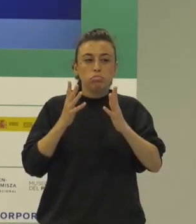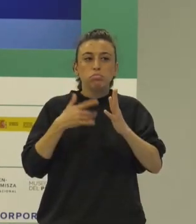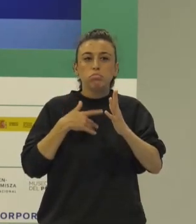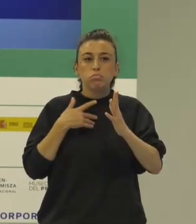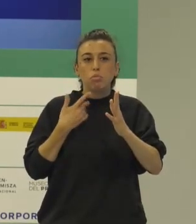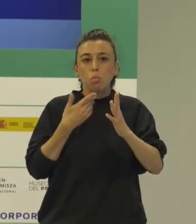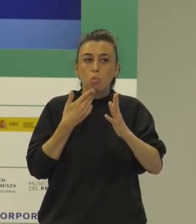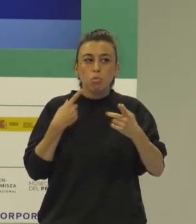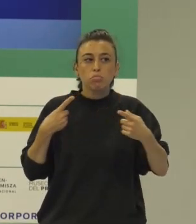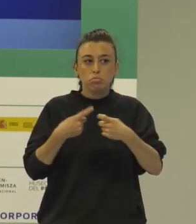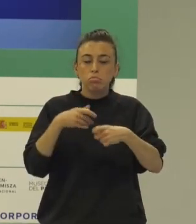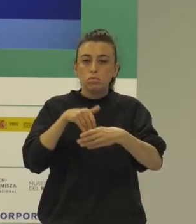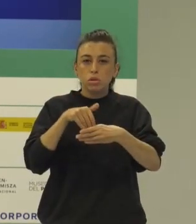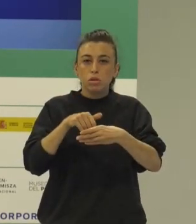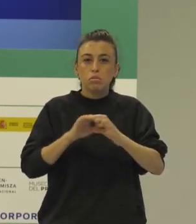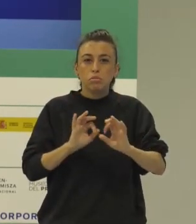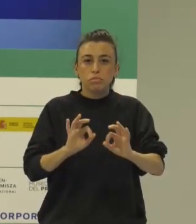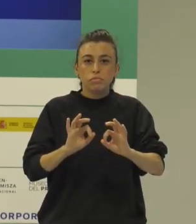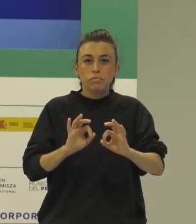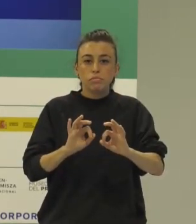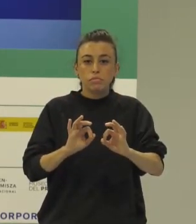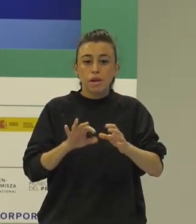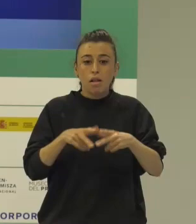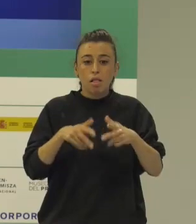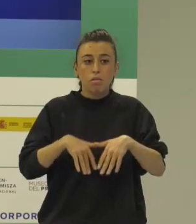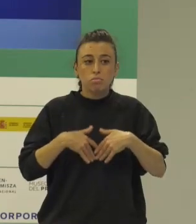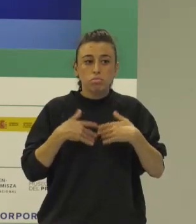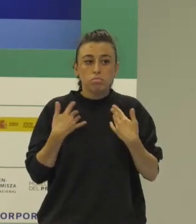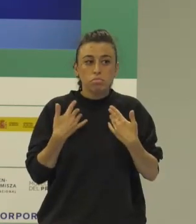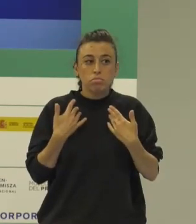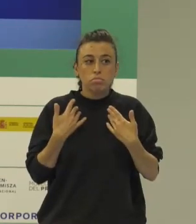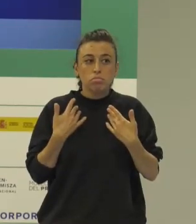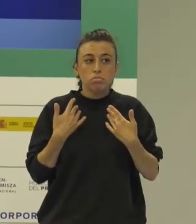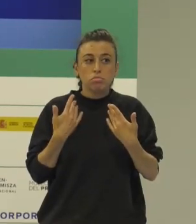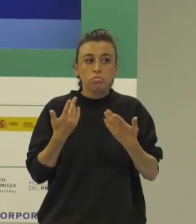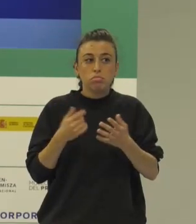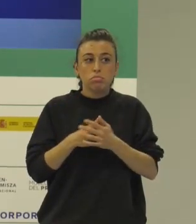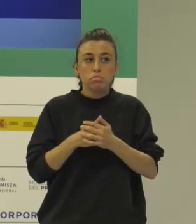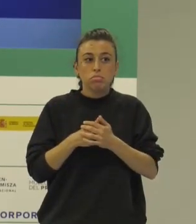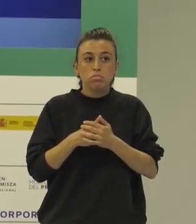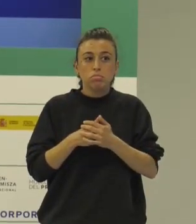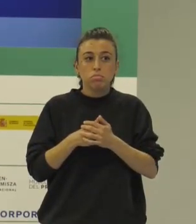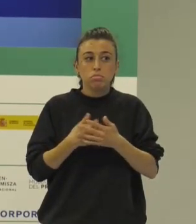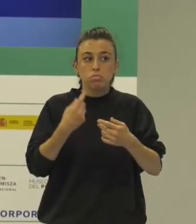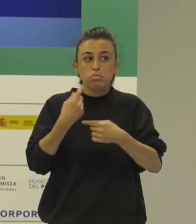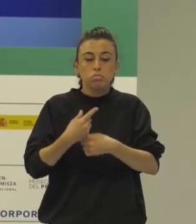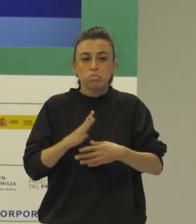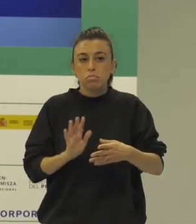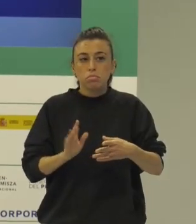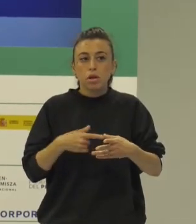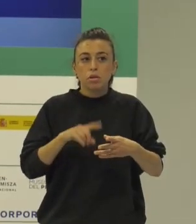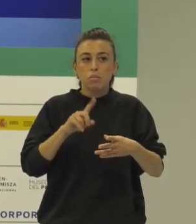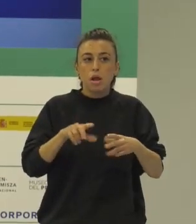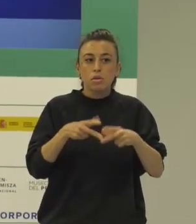digamos, la noción como de la sociedad de inquisición y de descomposición